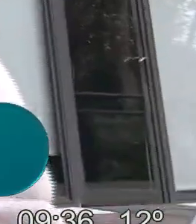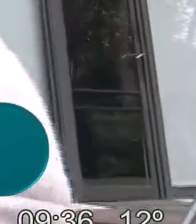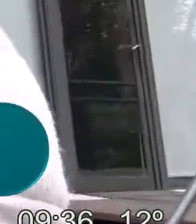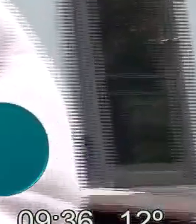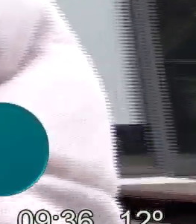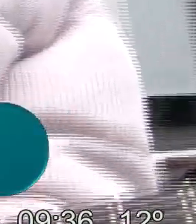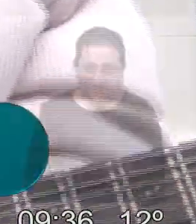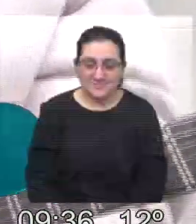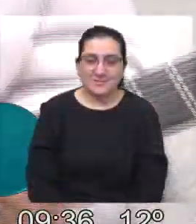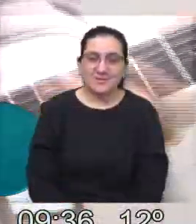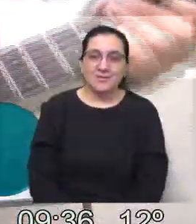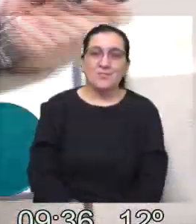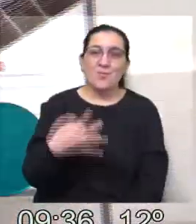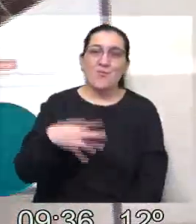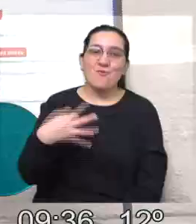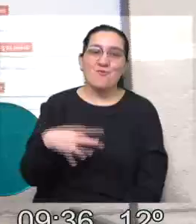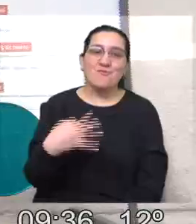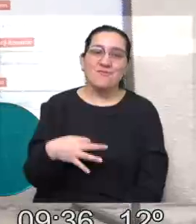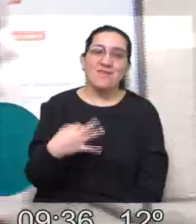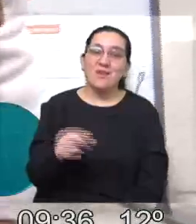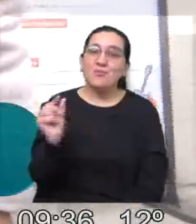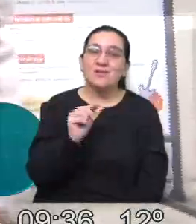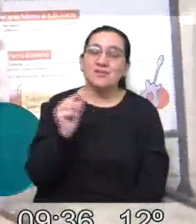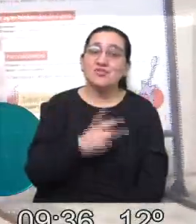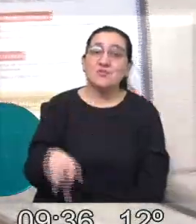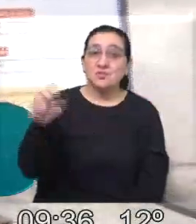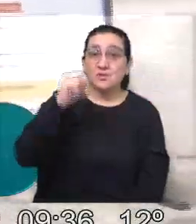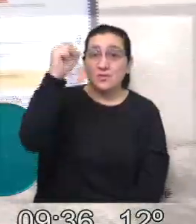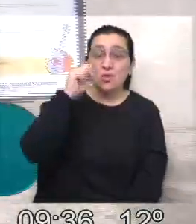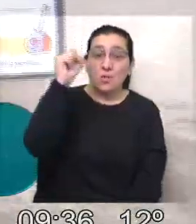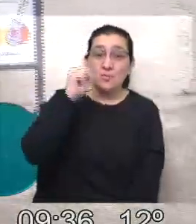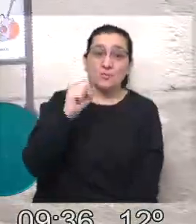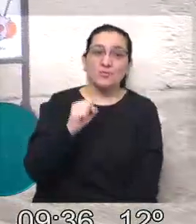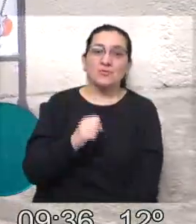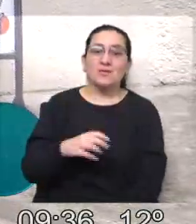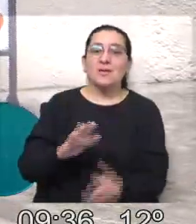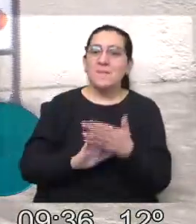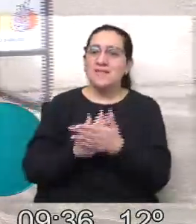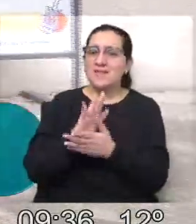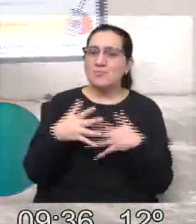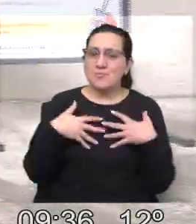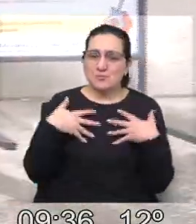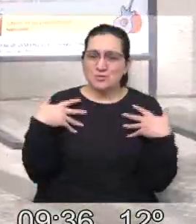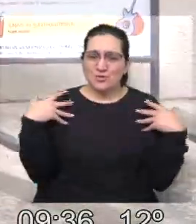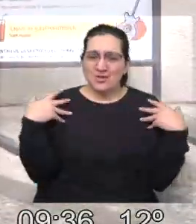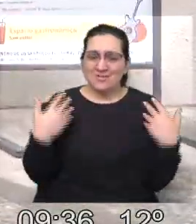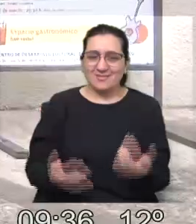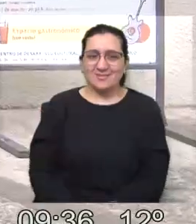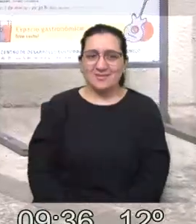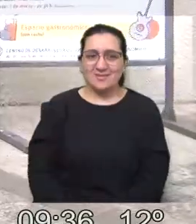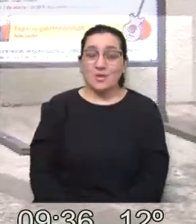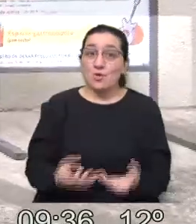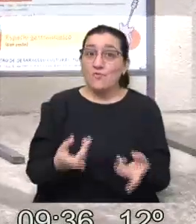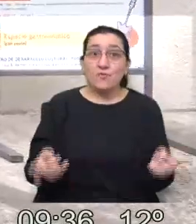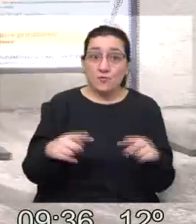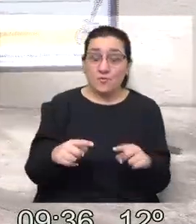vos. Grande Mateo Agustín, que en un rato se sube arriba de un ómnibus. Chicas, qué mañana emocional que vamos a tener. Así que